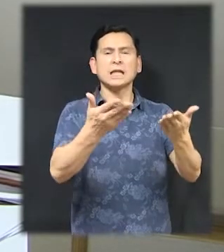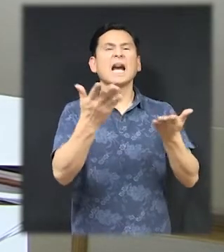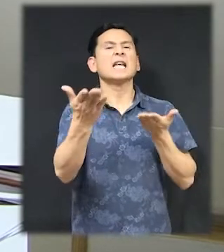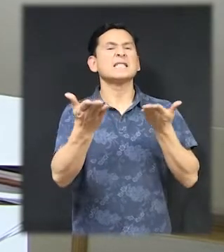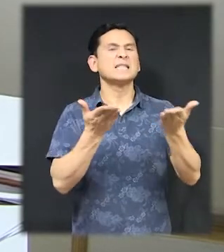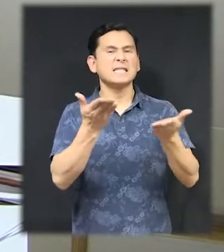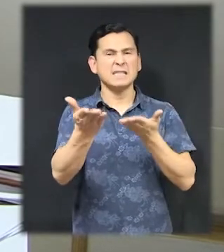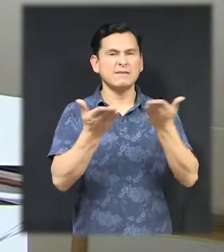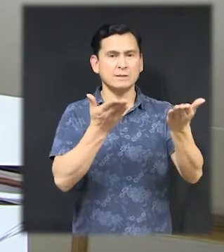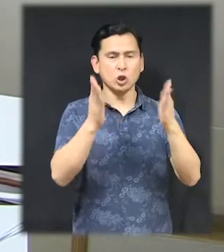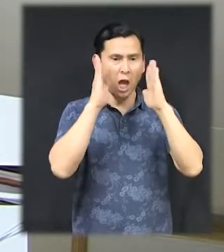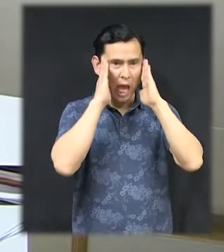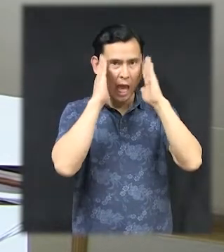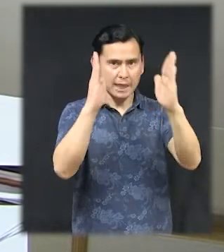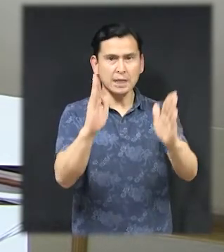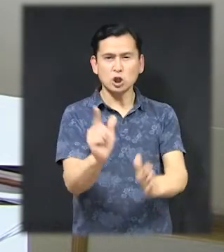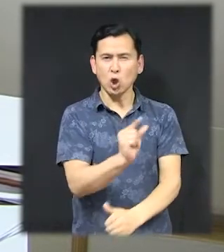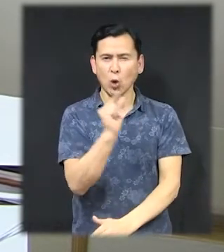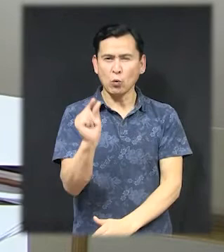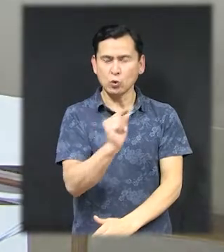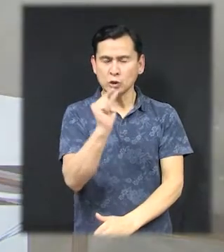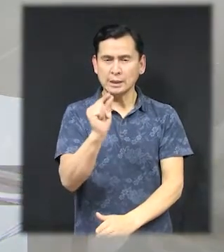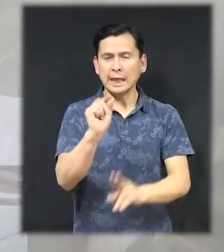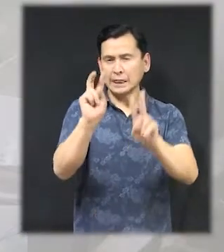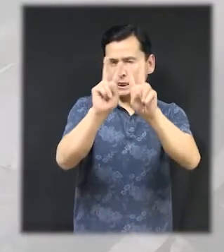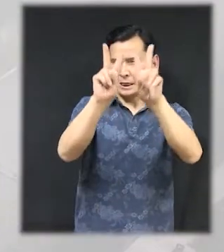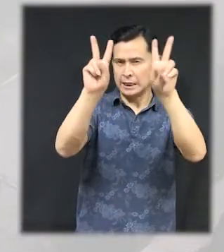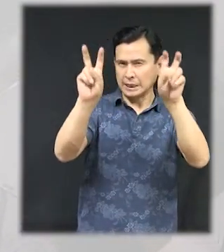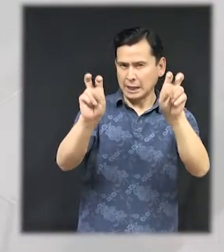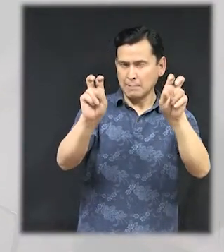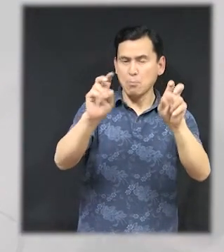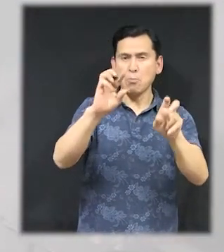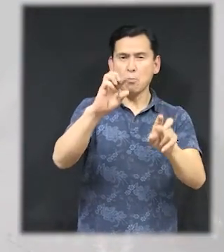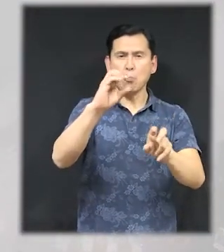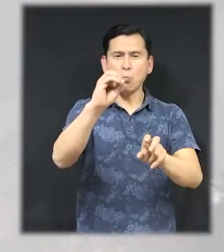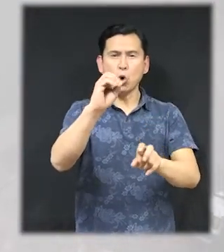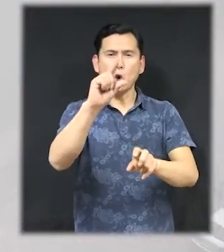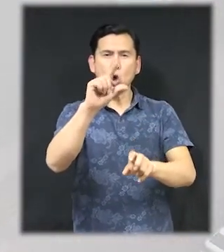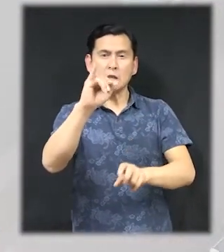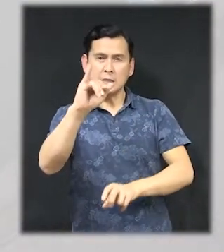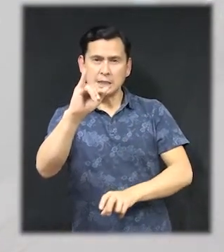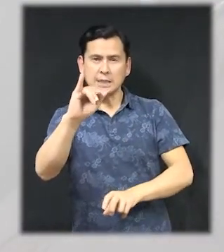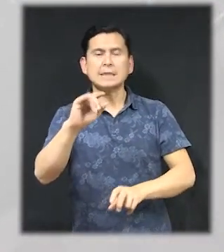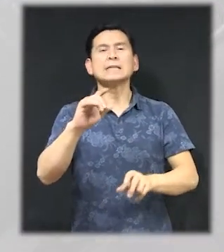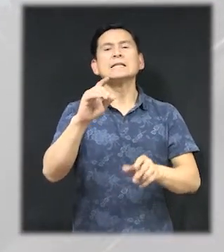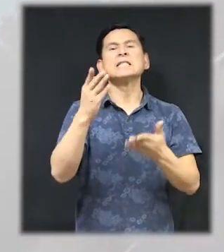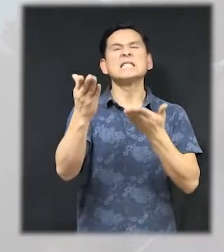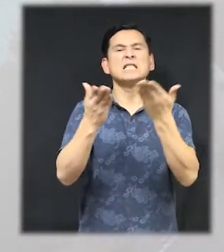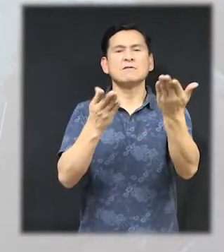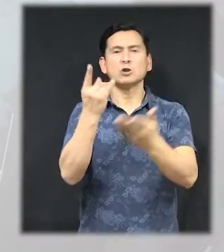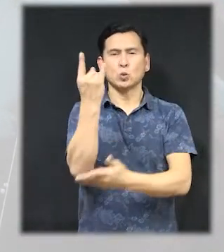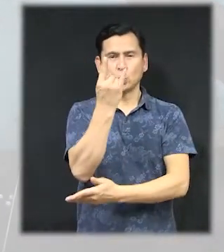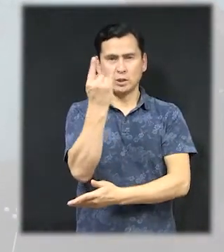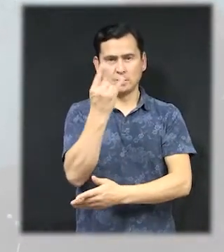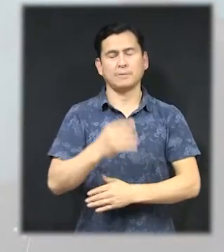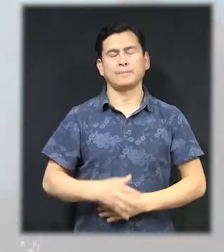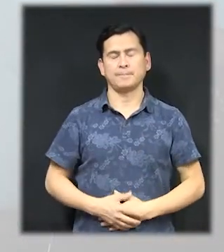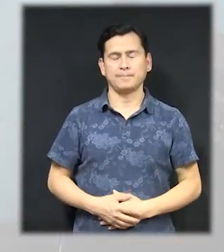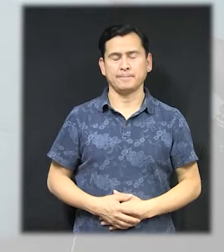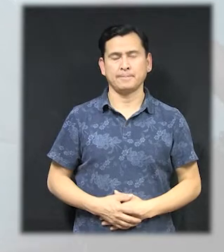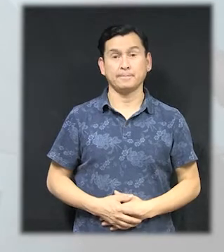FONASA que negociamos en términos de las cantidades y se llegó, fíjense ustedes, a pasar de 32.000